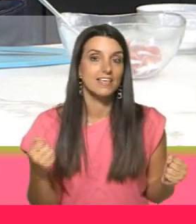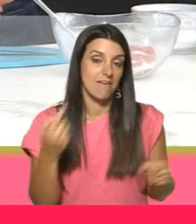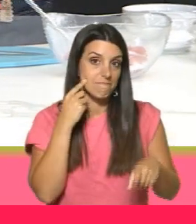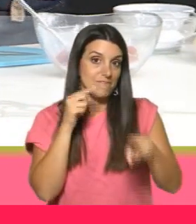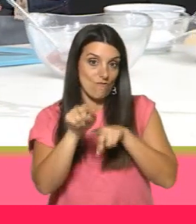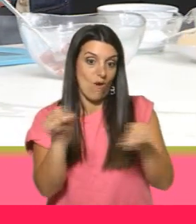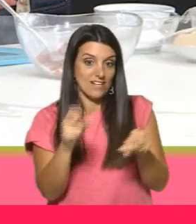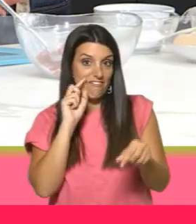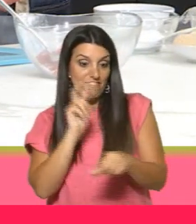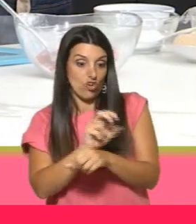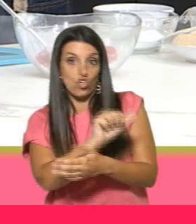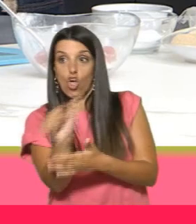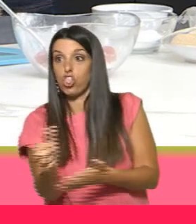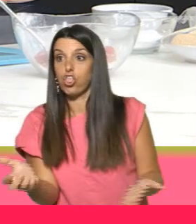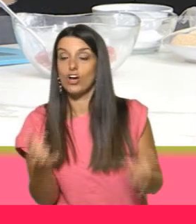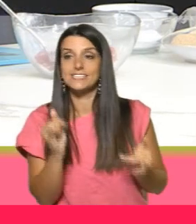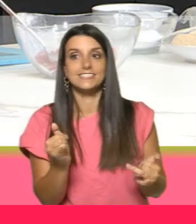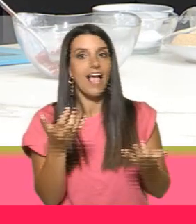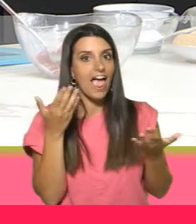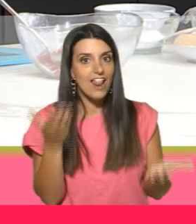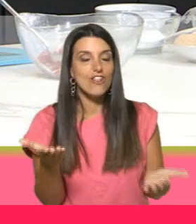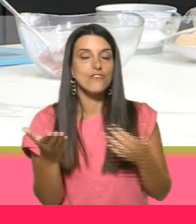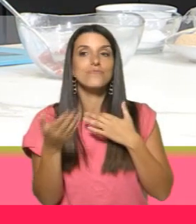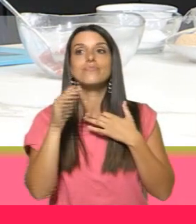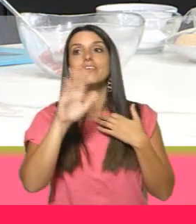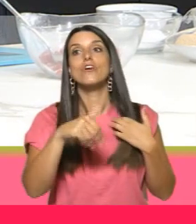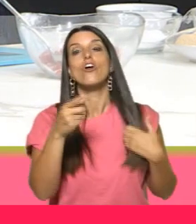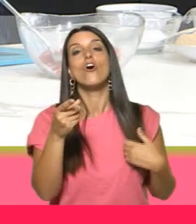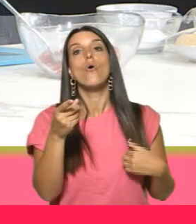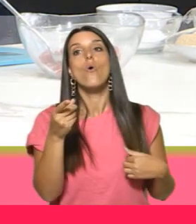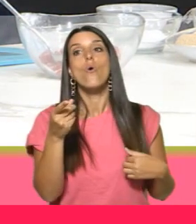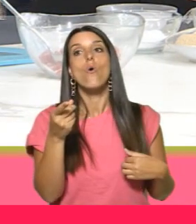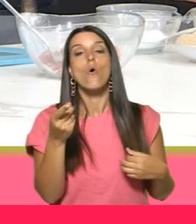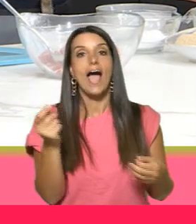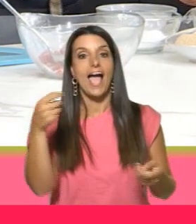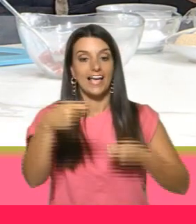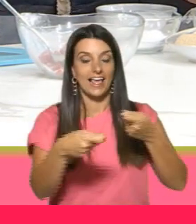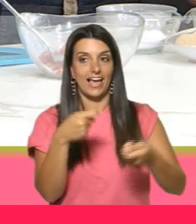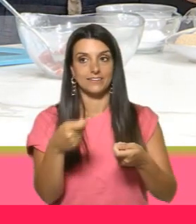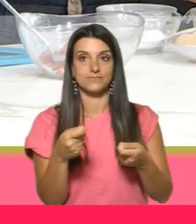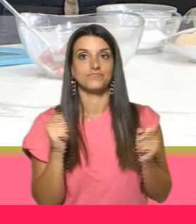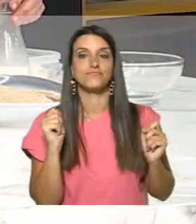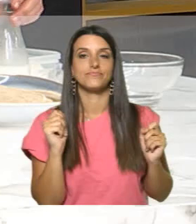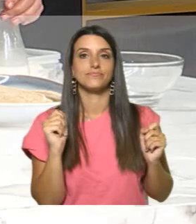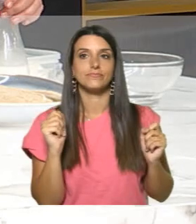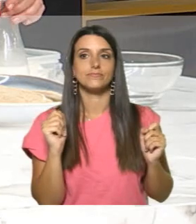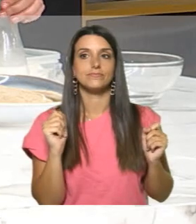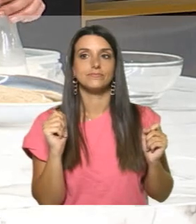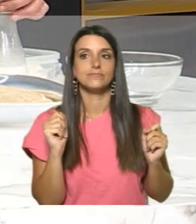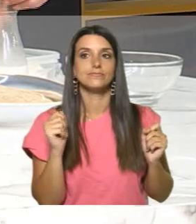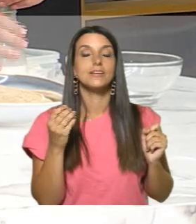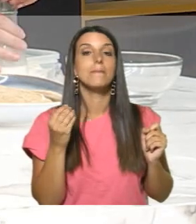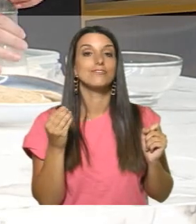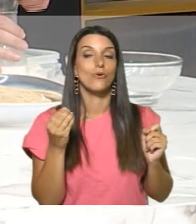que estás eso. Bien. Estás con eso el paso es lo a paso. Que, eso es lo que corresponde. Mira, acá tengo. Voy a agregar. Para. Mira, ¿sabes lo que me